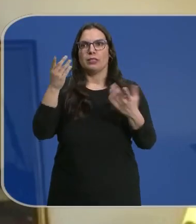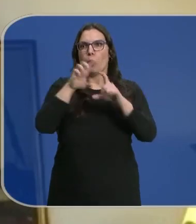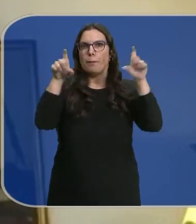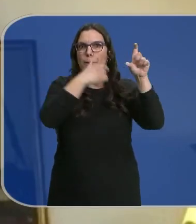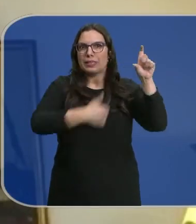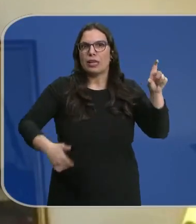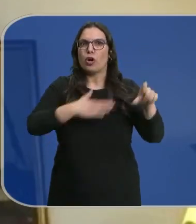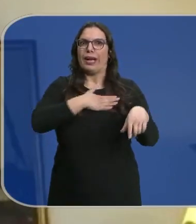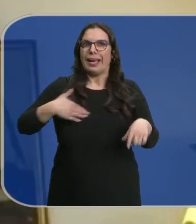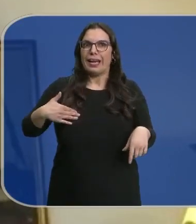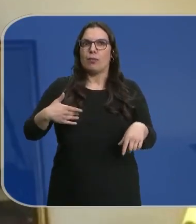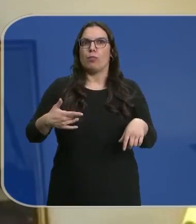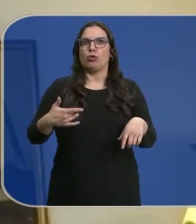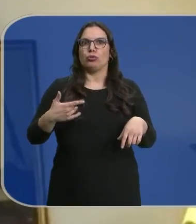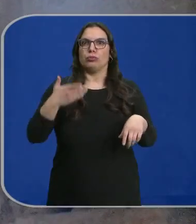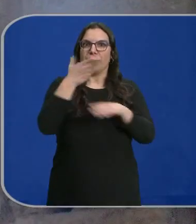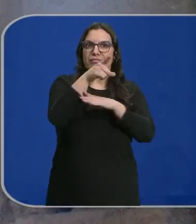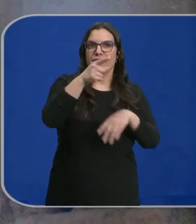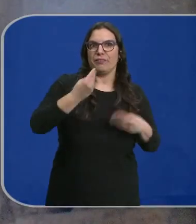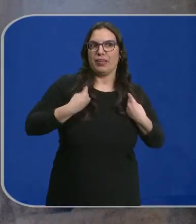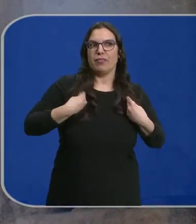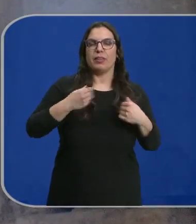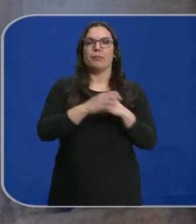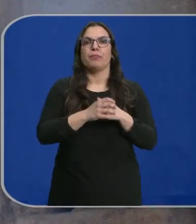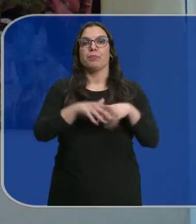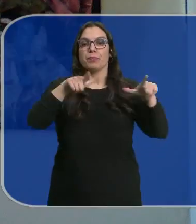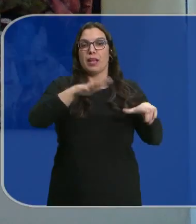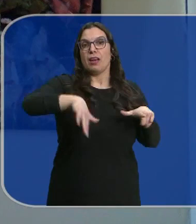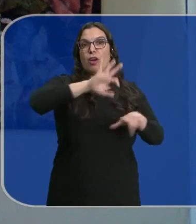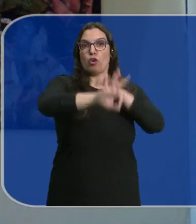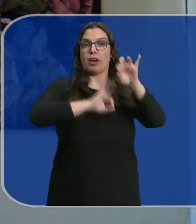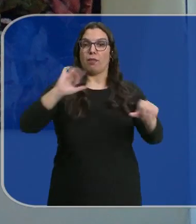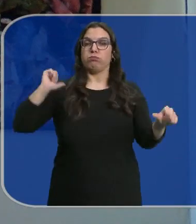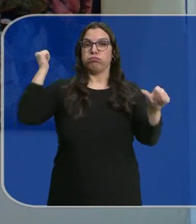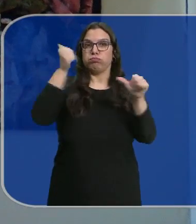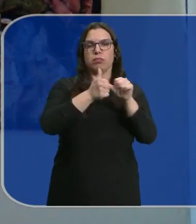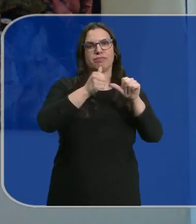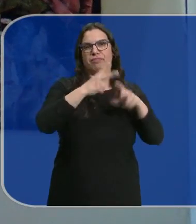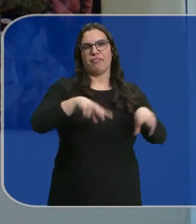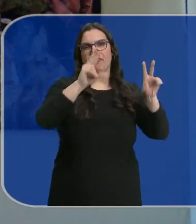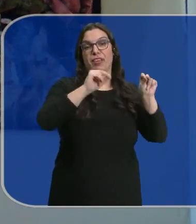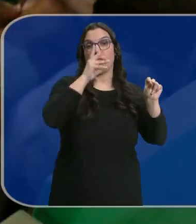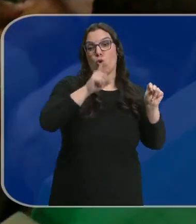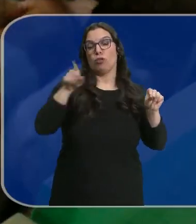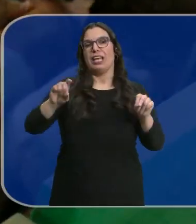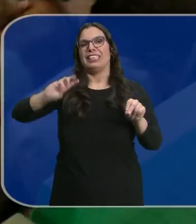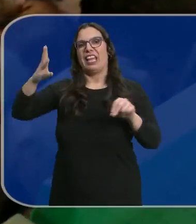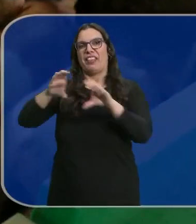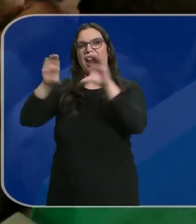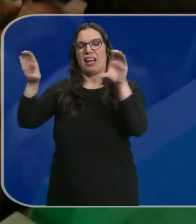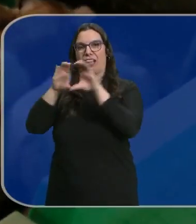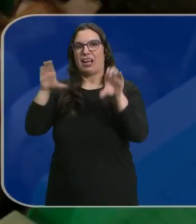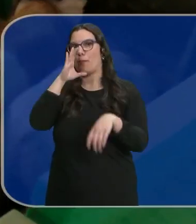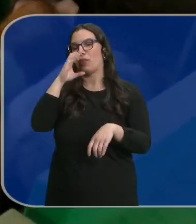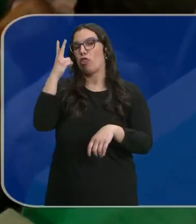los empresarios que queremos irnos allí a vivir. Deja las salas donde organizaba exposiciones en el castillo porque se va a construir una tercera granja porcina